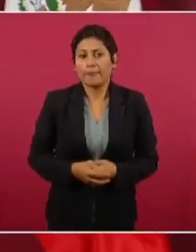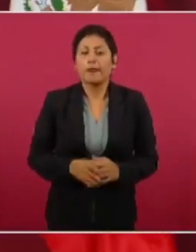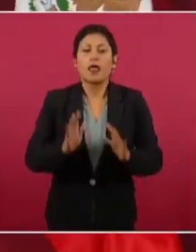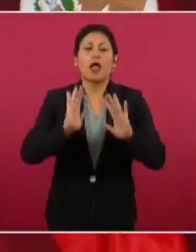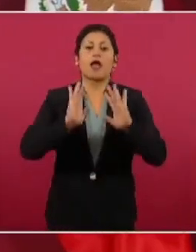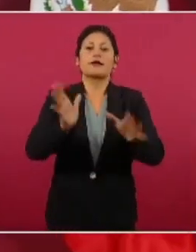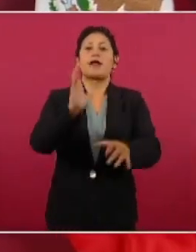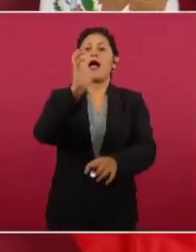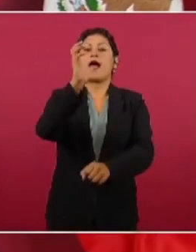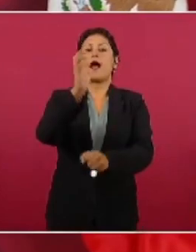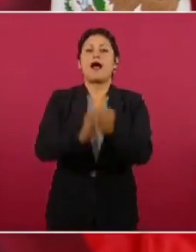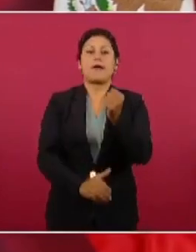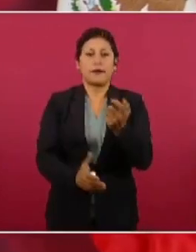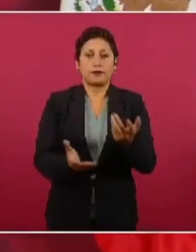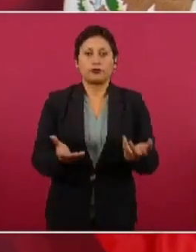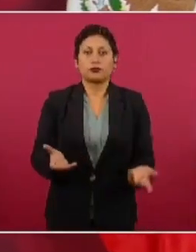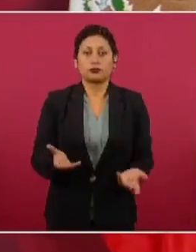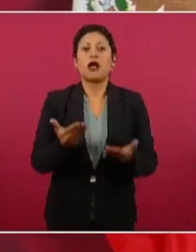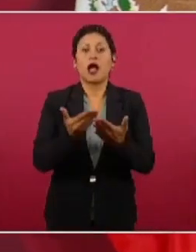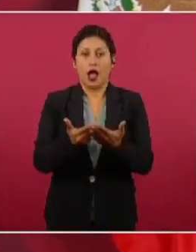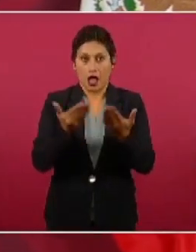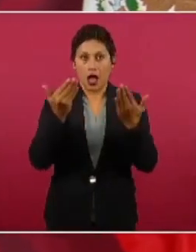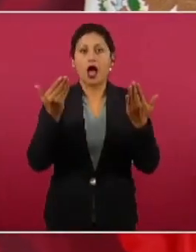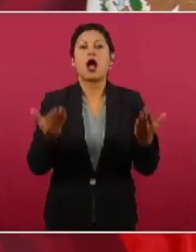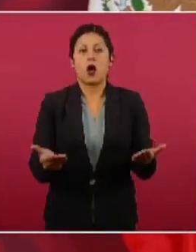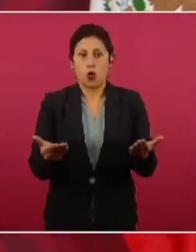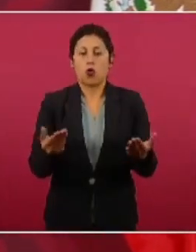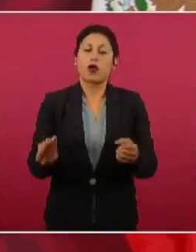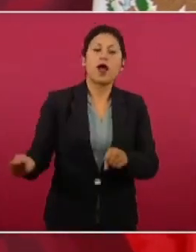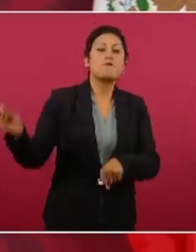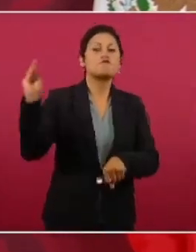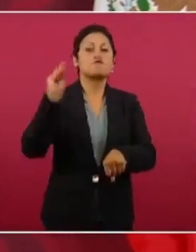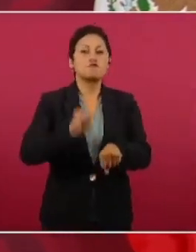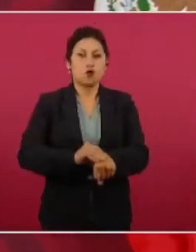terminamos. Ahora sí puedo hablar del muro.